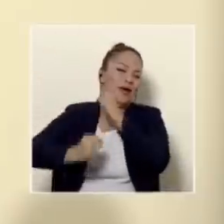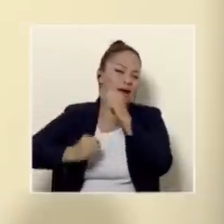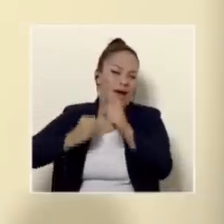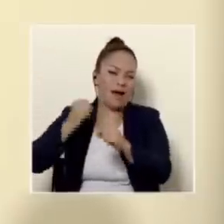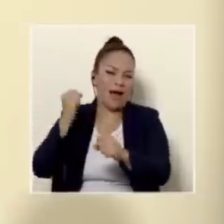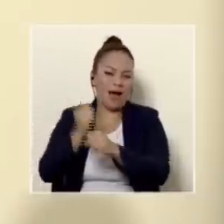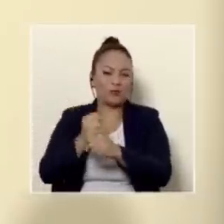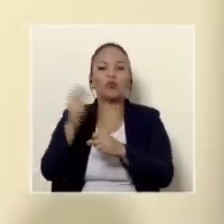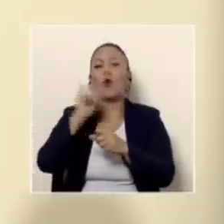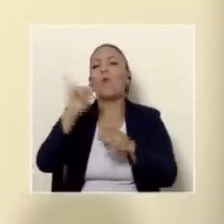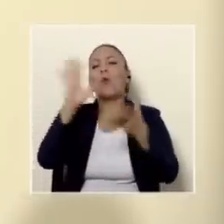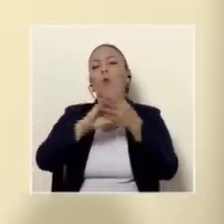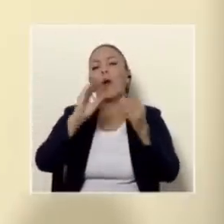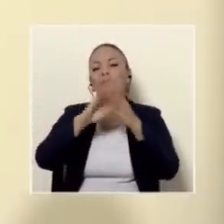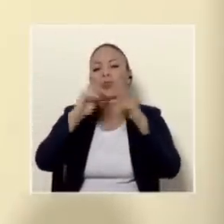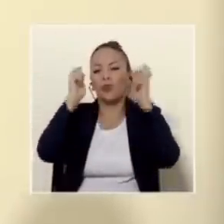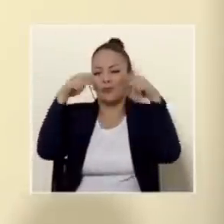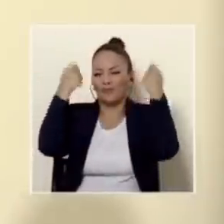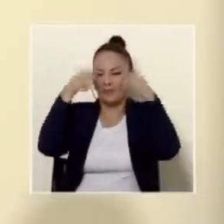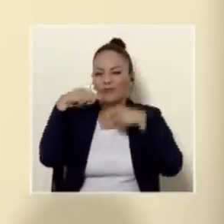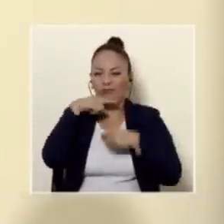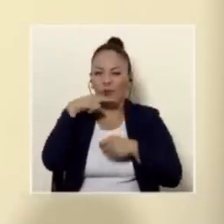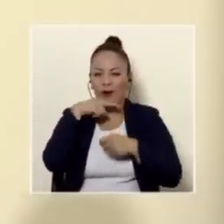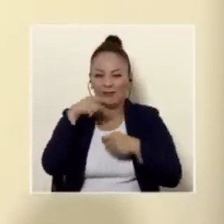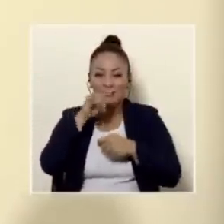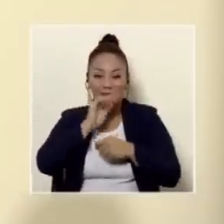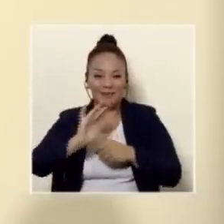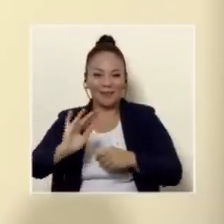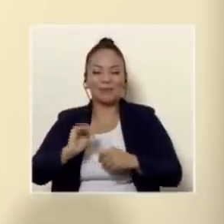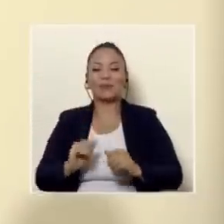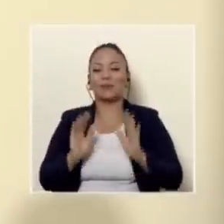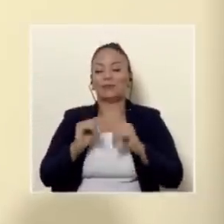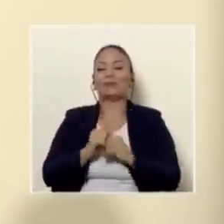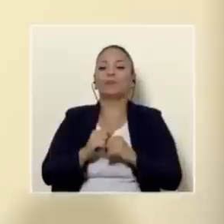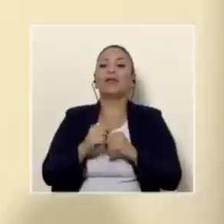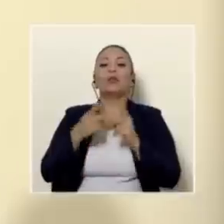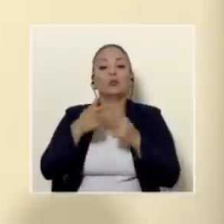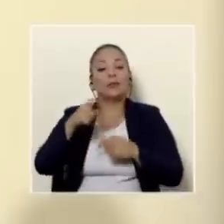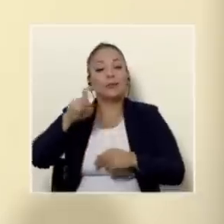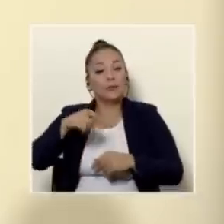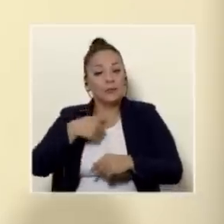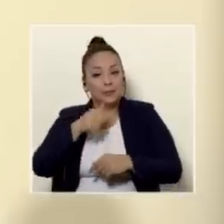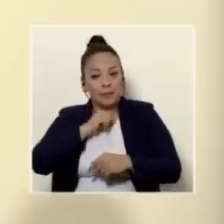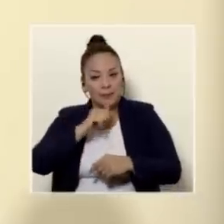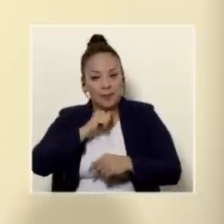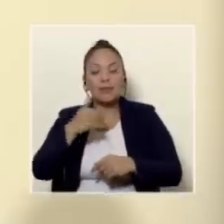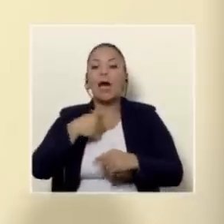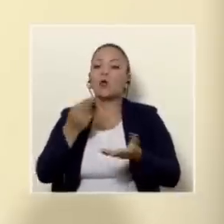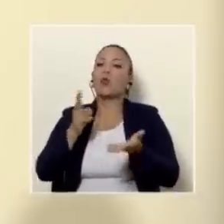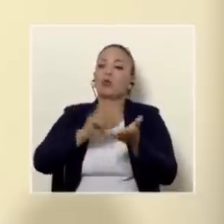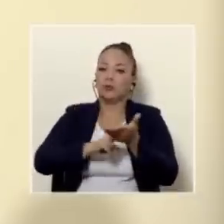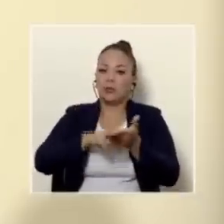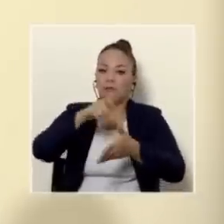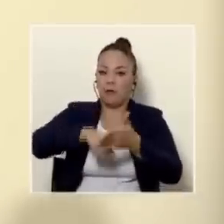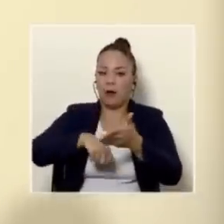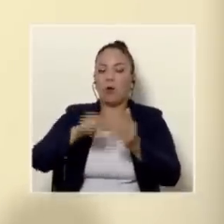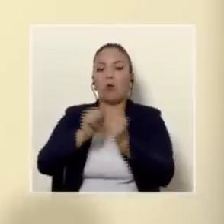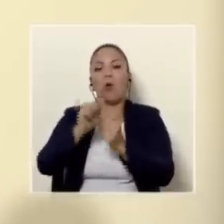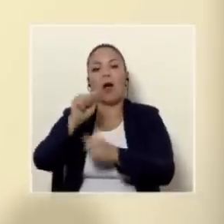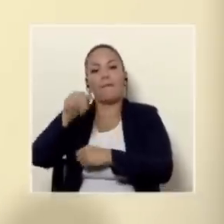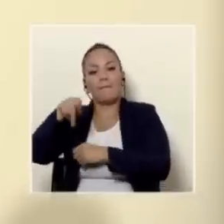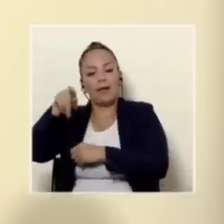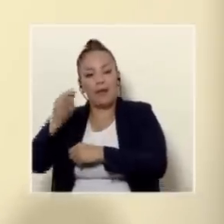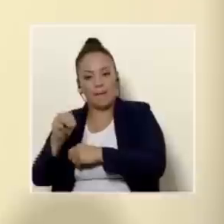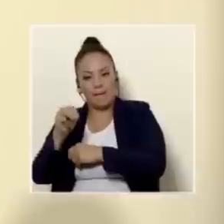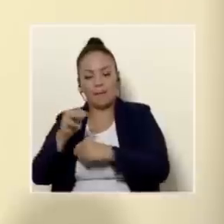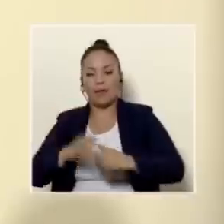años. Entonces, tengamos un poquito de paciencia. Hay un contrato firmado con APM, ¿verdad? Y ese contrato,